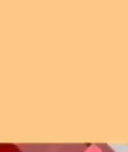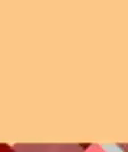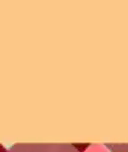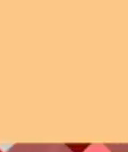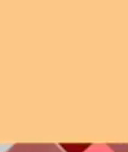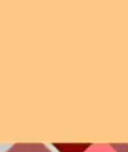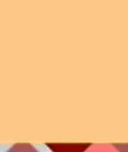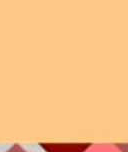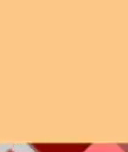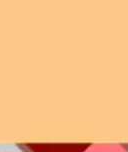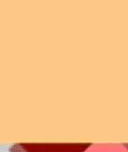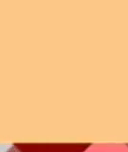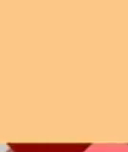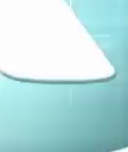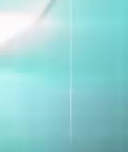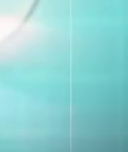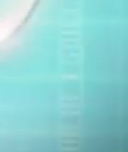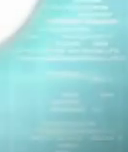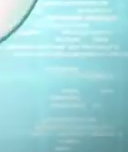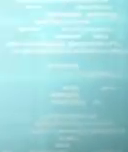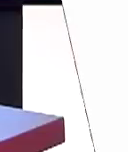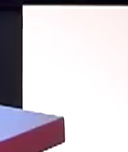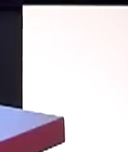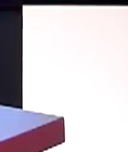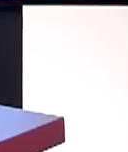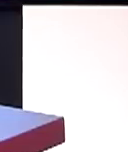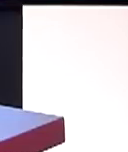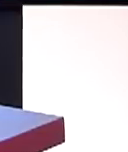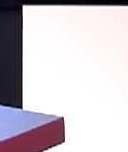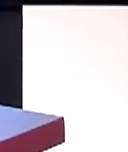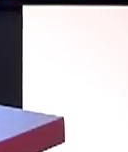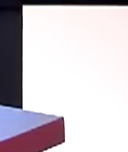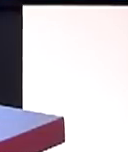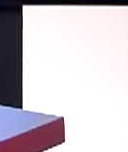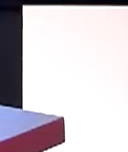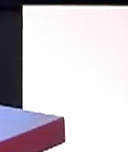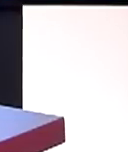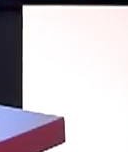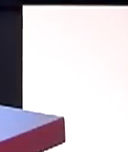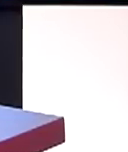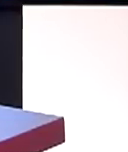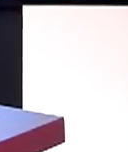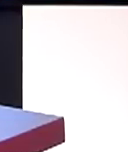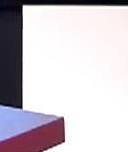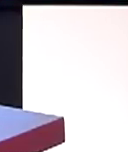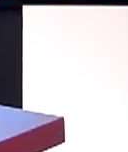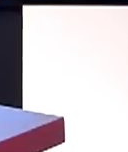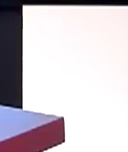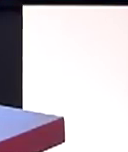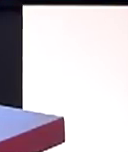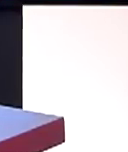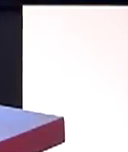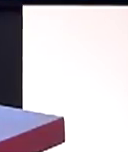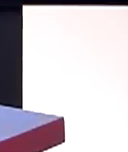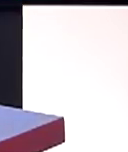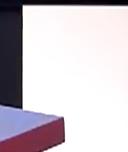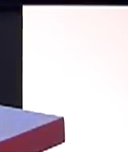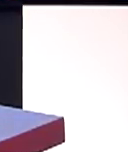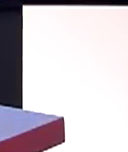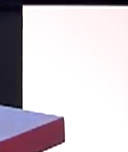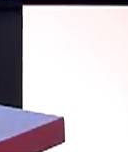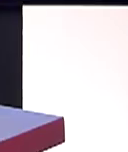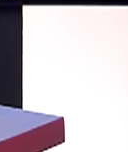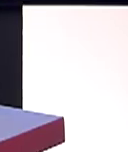miles de cursos gratuitos online. Recordemos que la programación es el lenguaje del futuro y